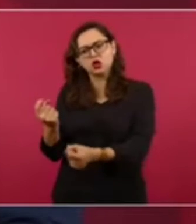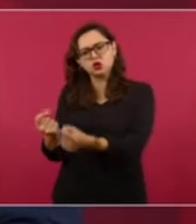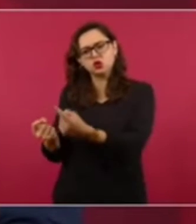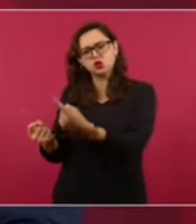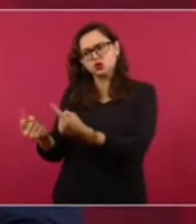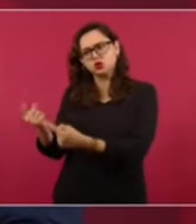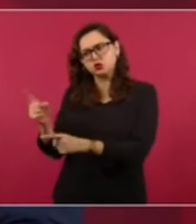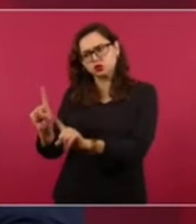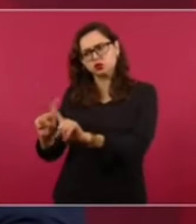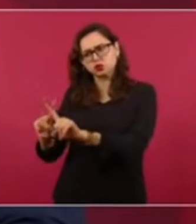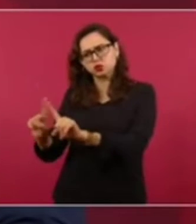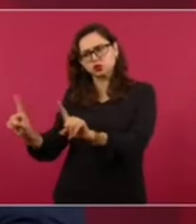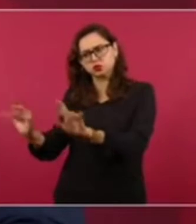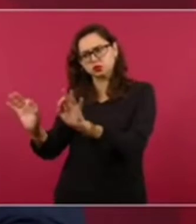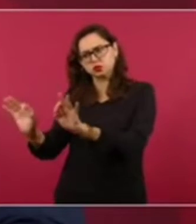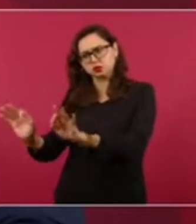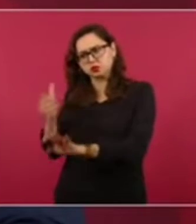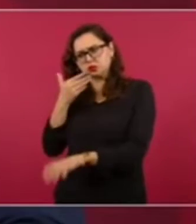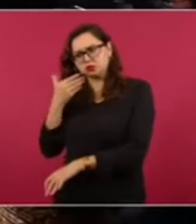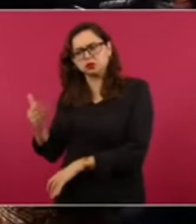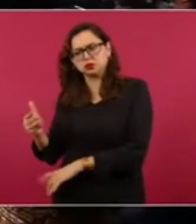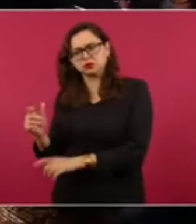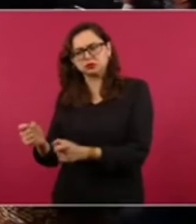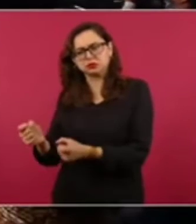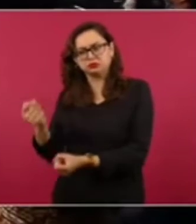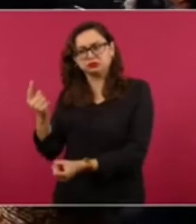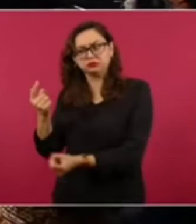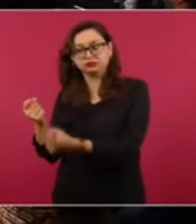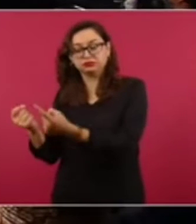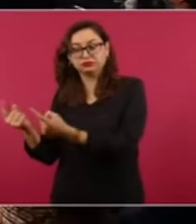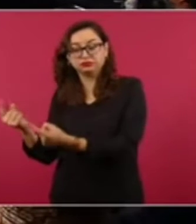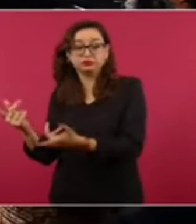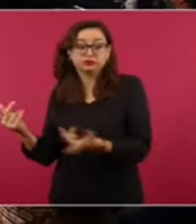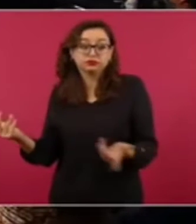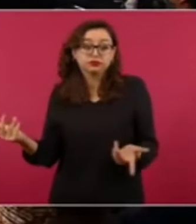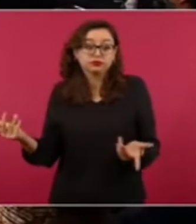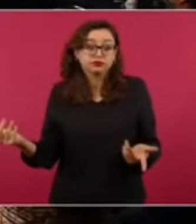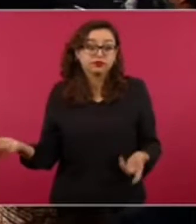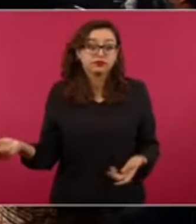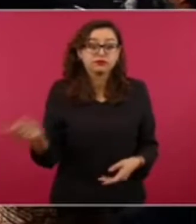pero también los políticos. Miren la vergüenza